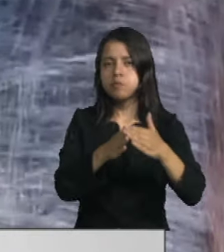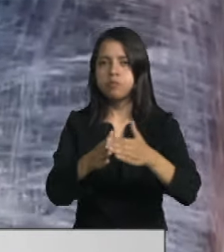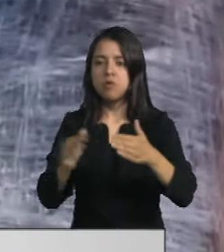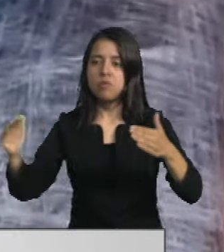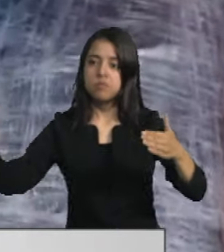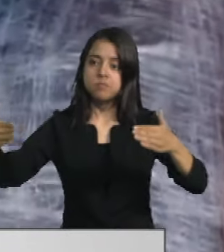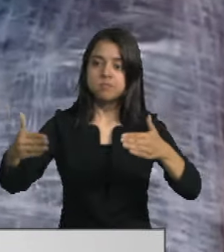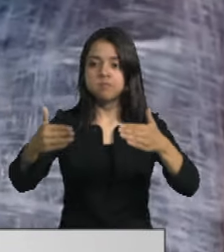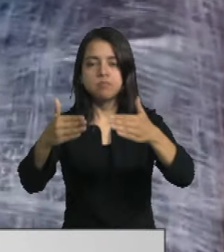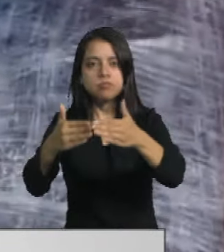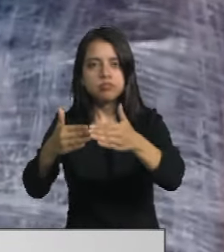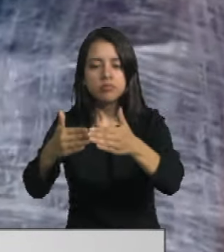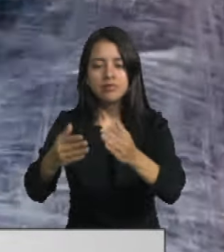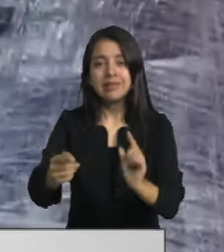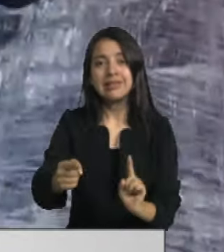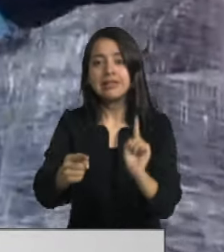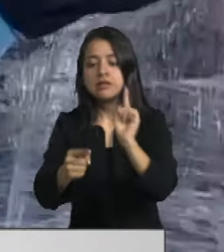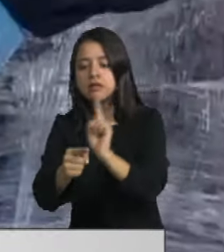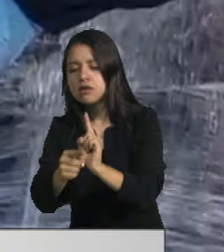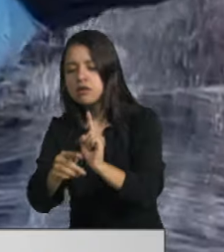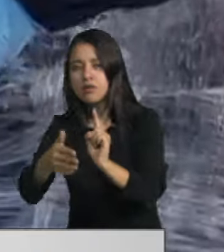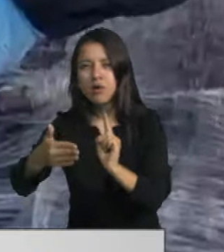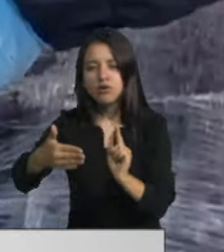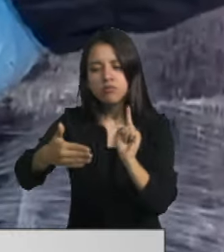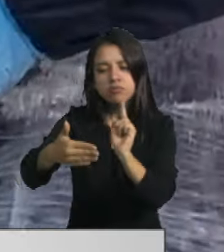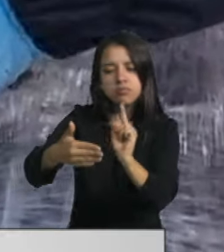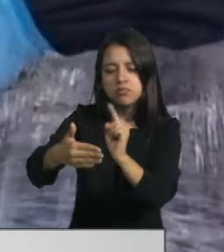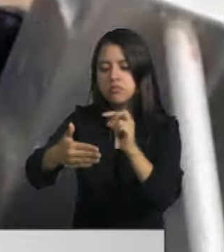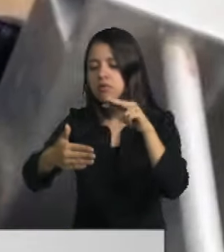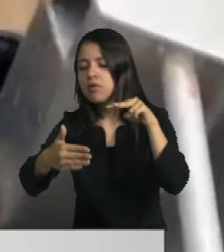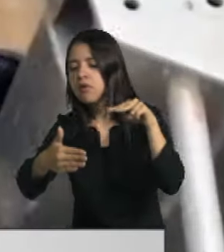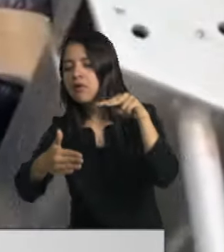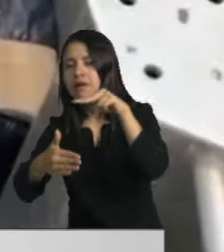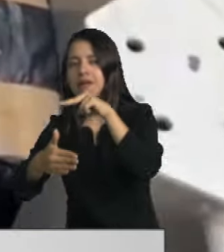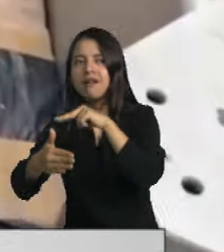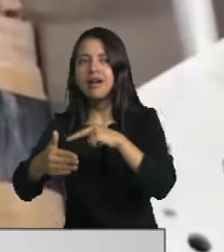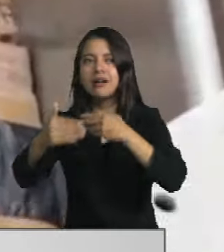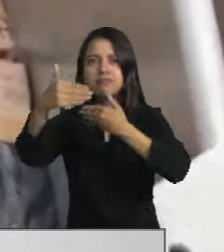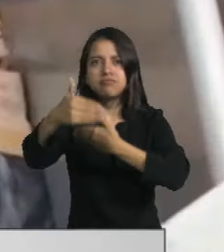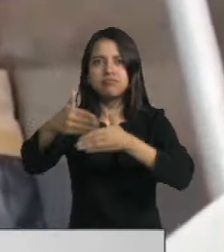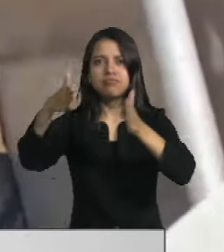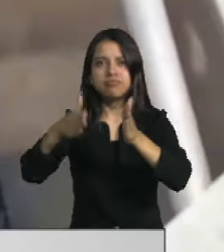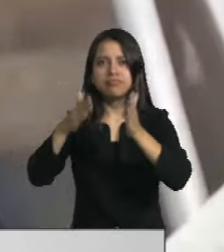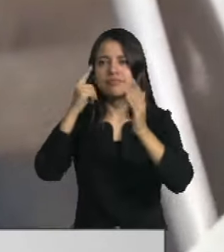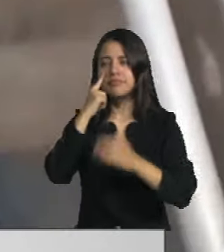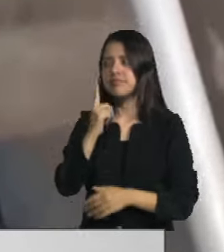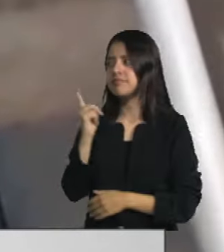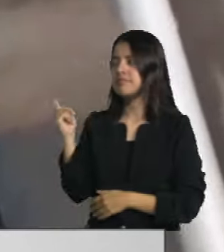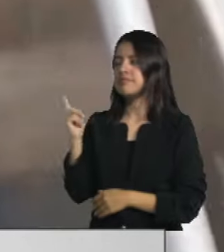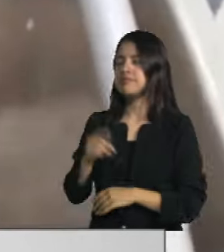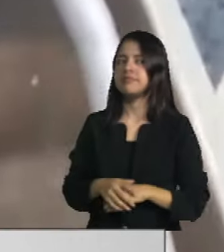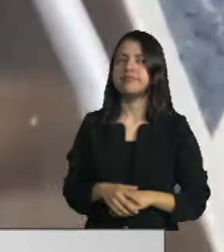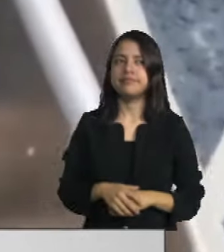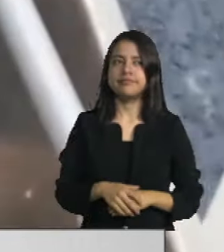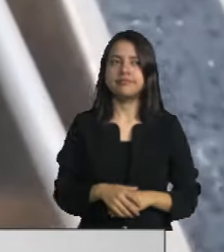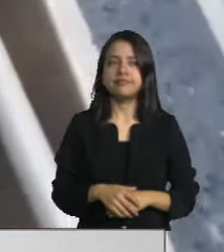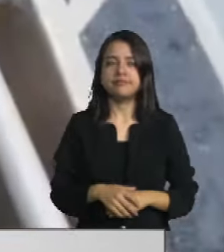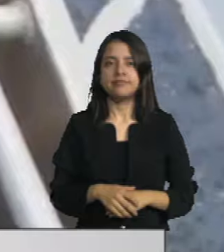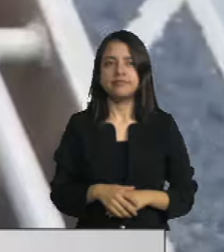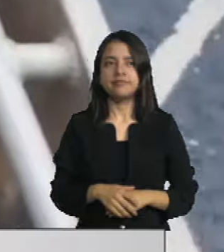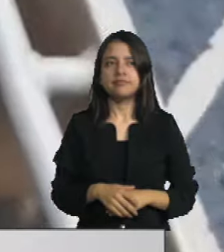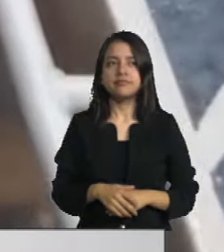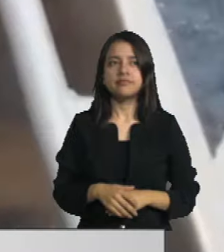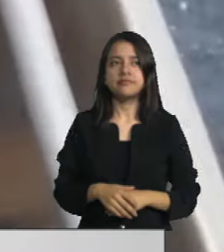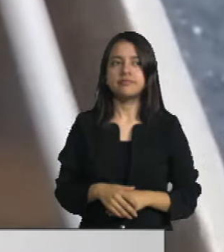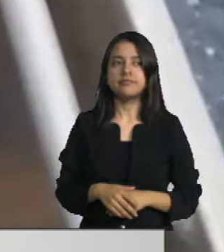que por sus características de embalaje contendrían sustancias ilícitas. Durante la operación, debido a las condiciones meteomarinas